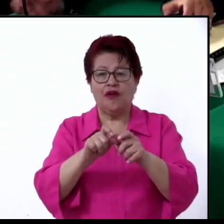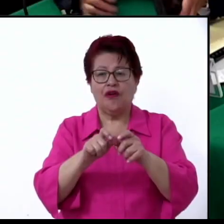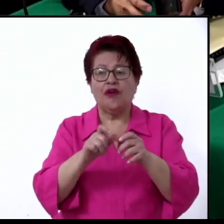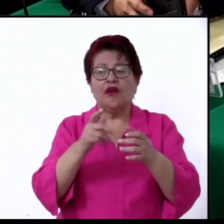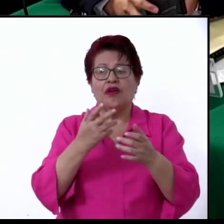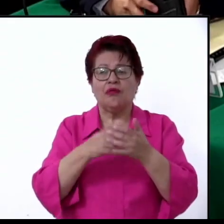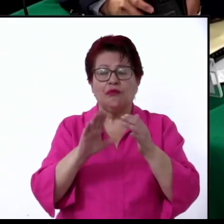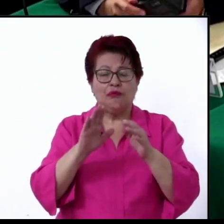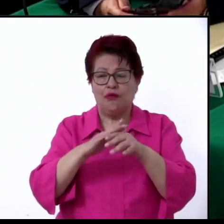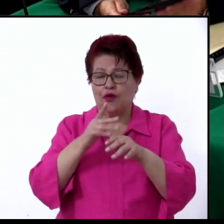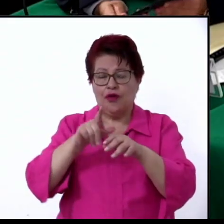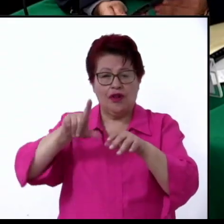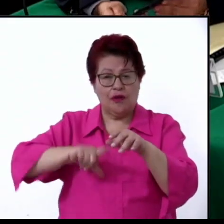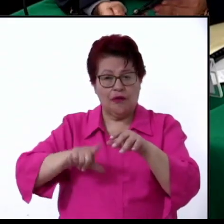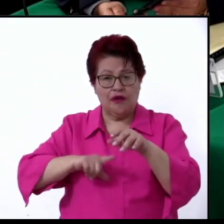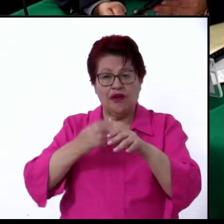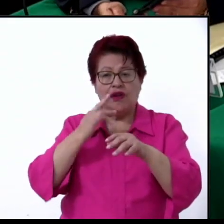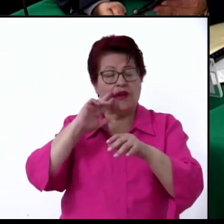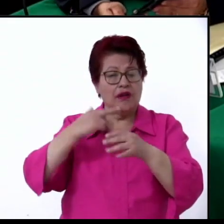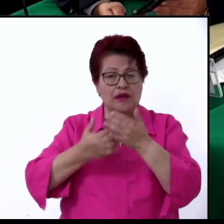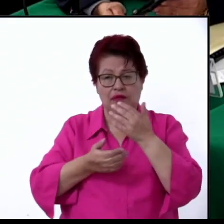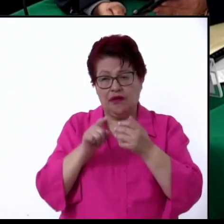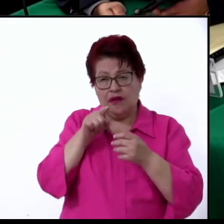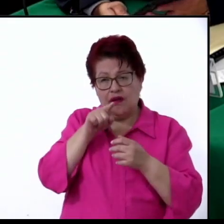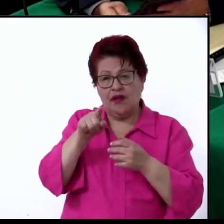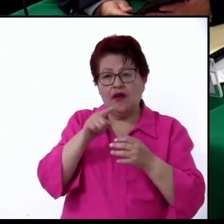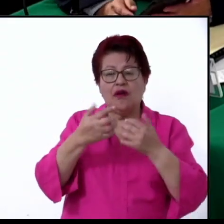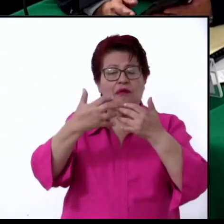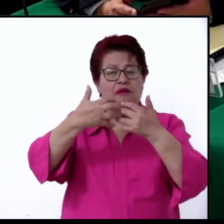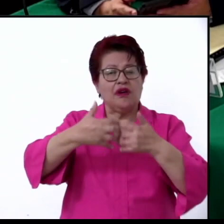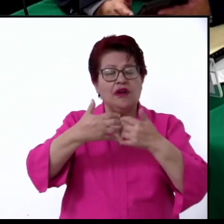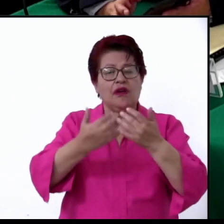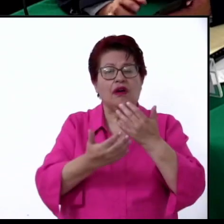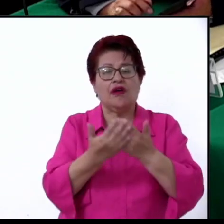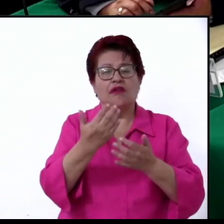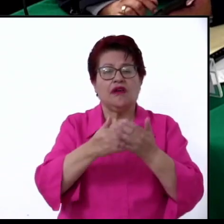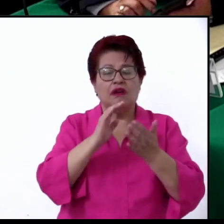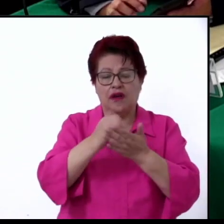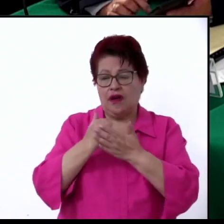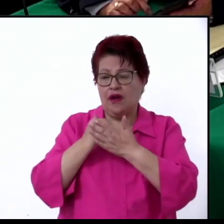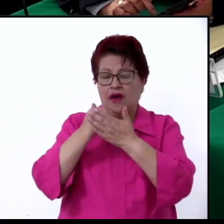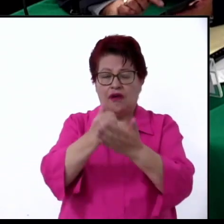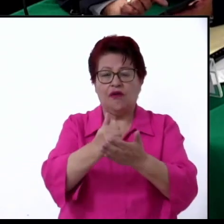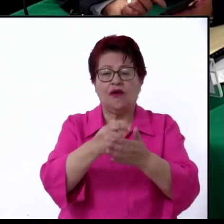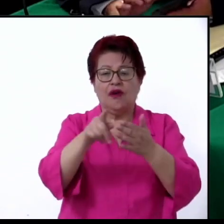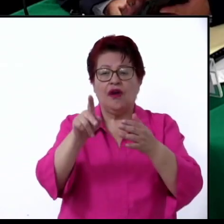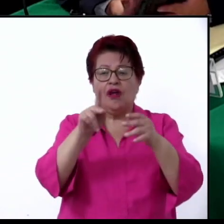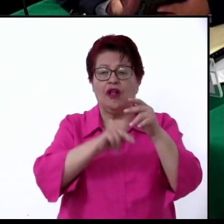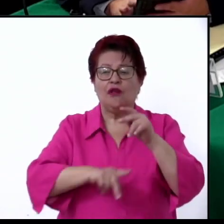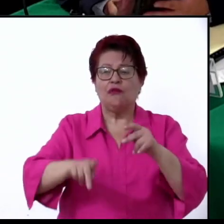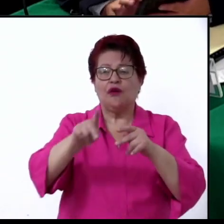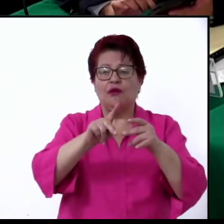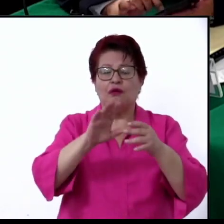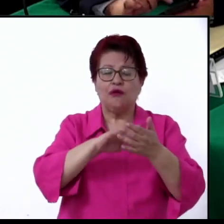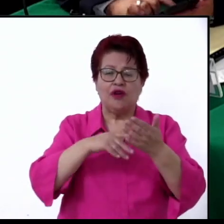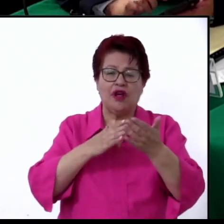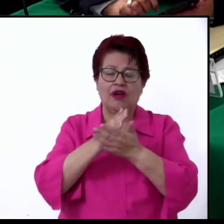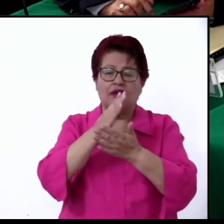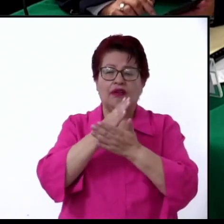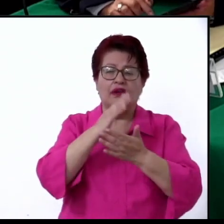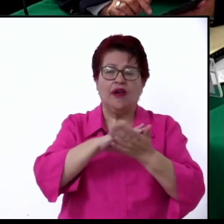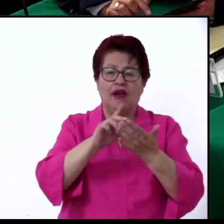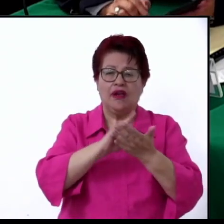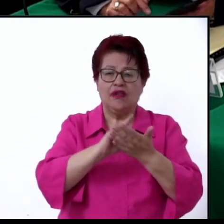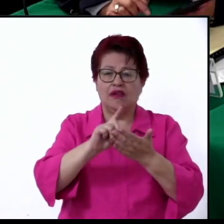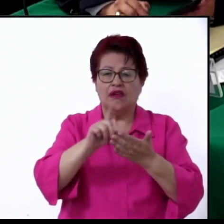Estado, y que el Estado, claro que es responsable de generar mecanismos que ayuden a que la población pueda acceder a ese